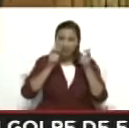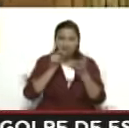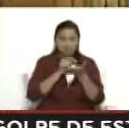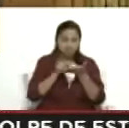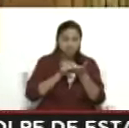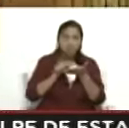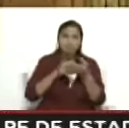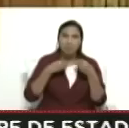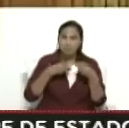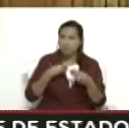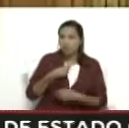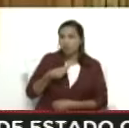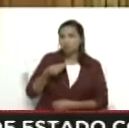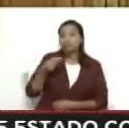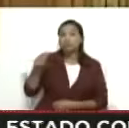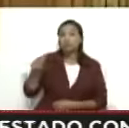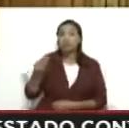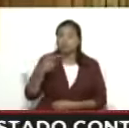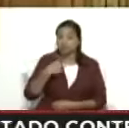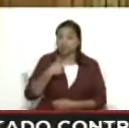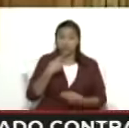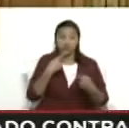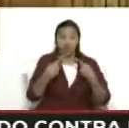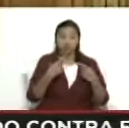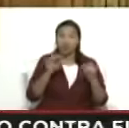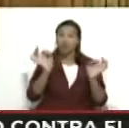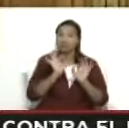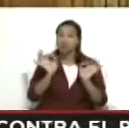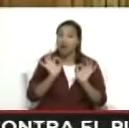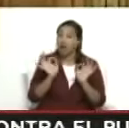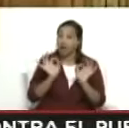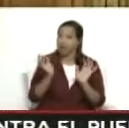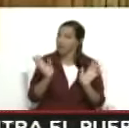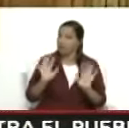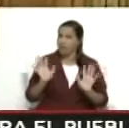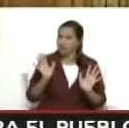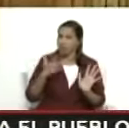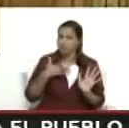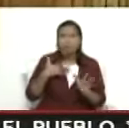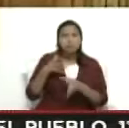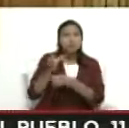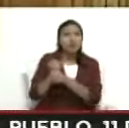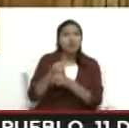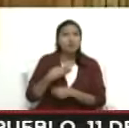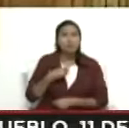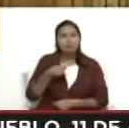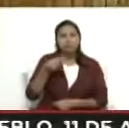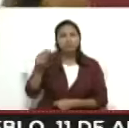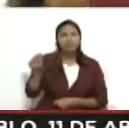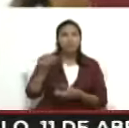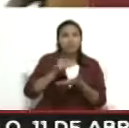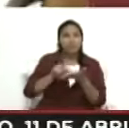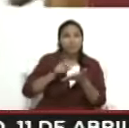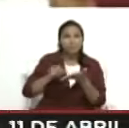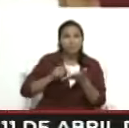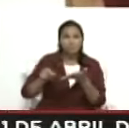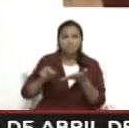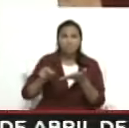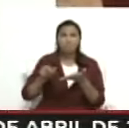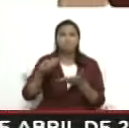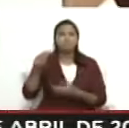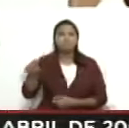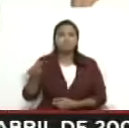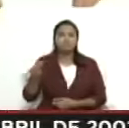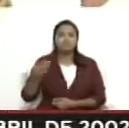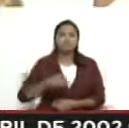y yo se lo pasé sin consultarme, nada, no necesitaba consultarme, y me pasó un papelito y yo se lo pasé y me escribió, prepárate que te